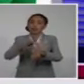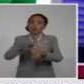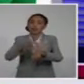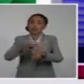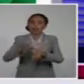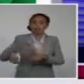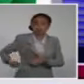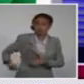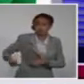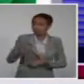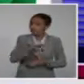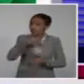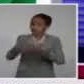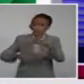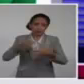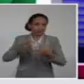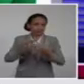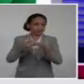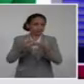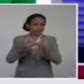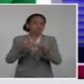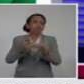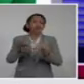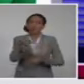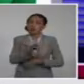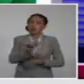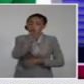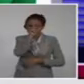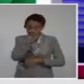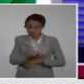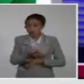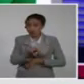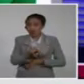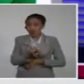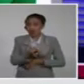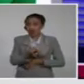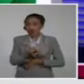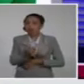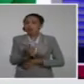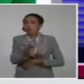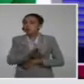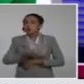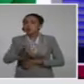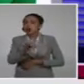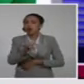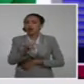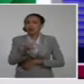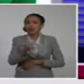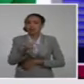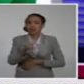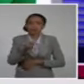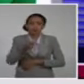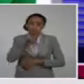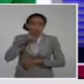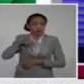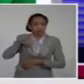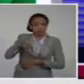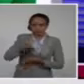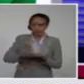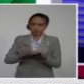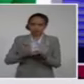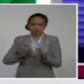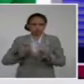crónica y además una persona que ya no podía moverse.